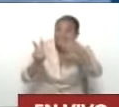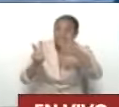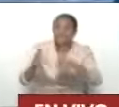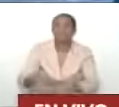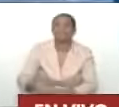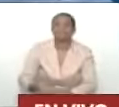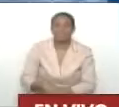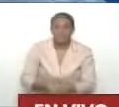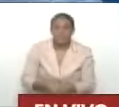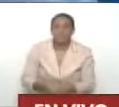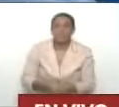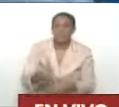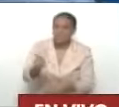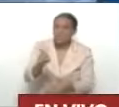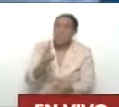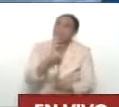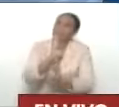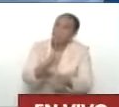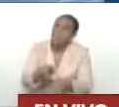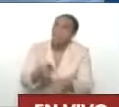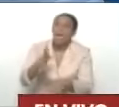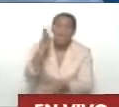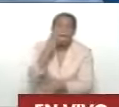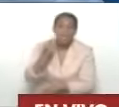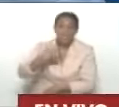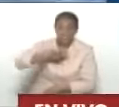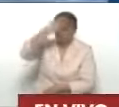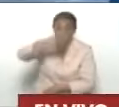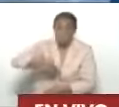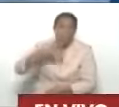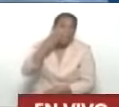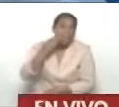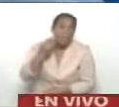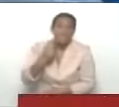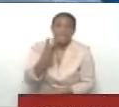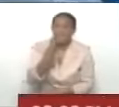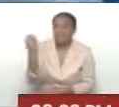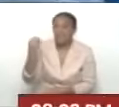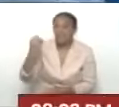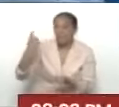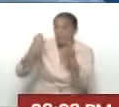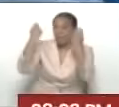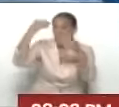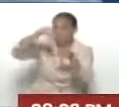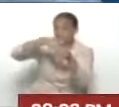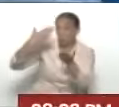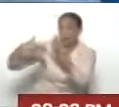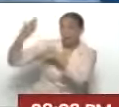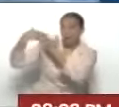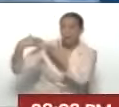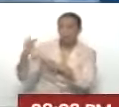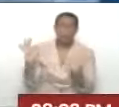Y yo te podría decir ya con la experiencia que tengo de 30 campañas anteriores, no nos confiemos.